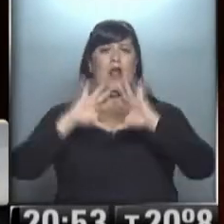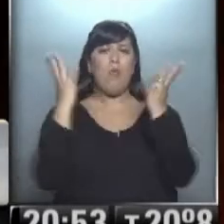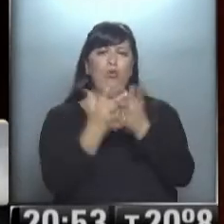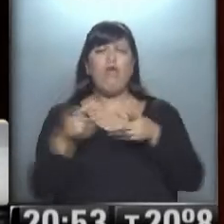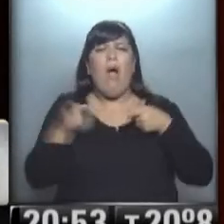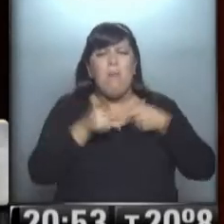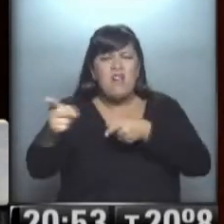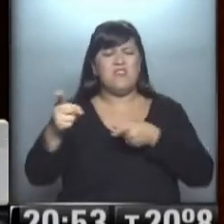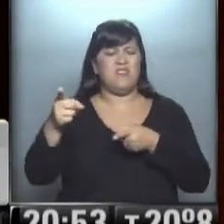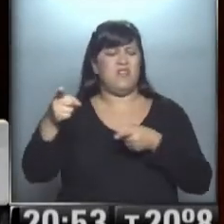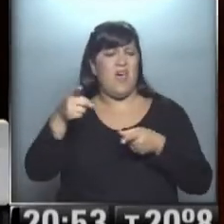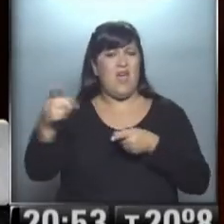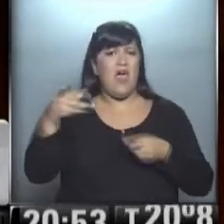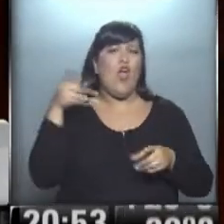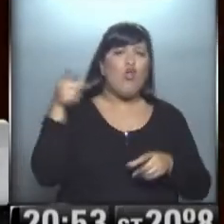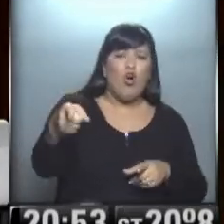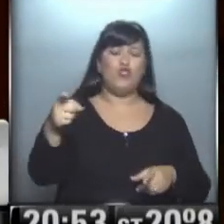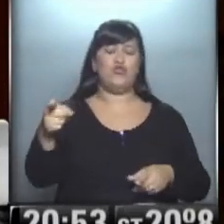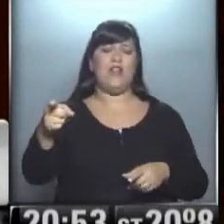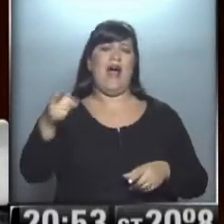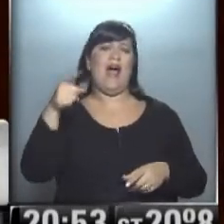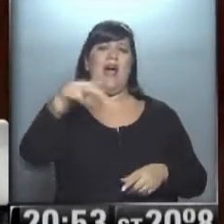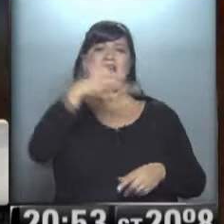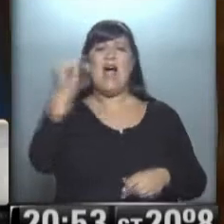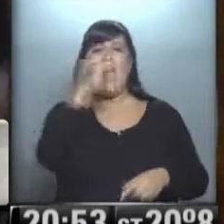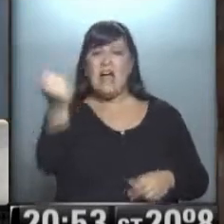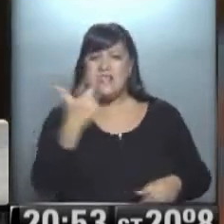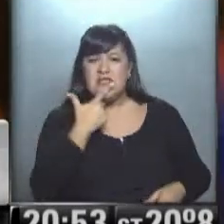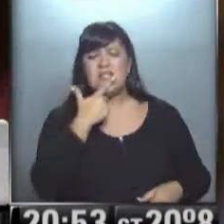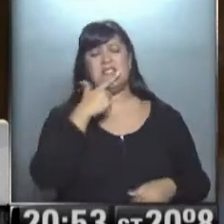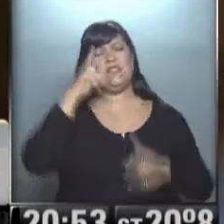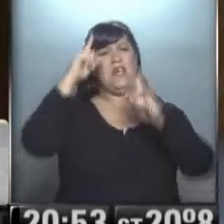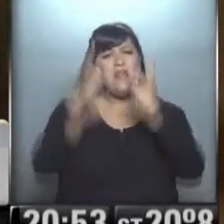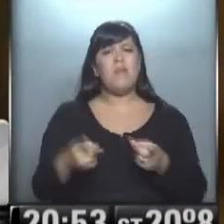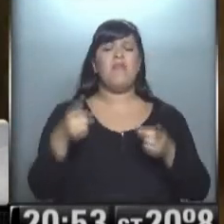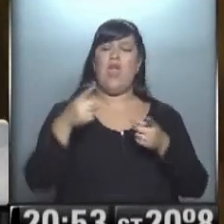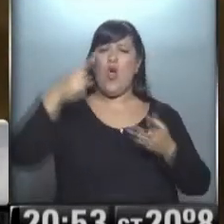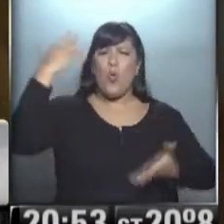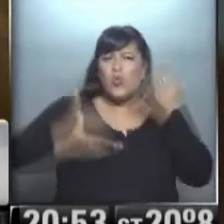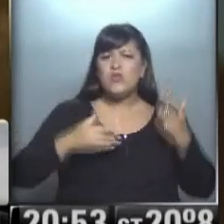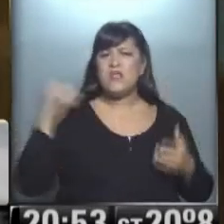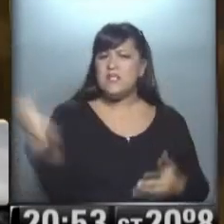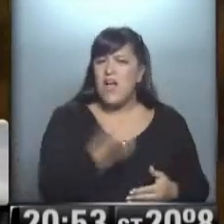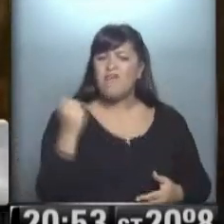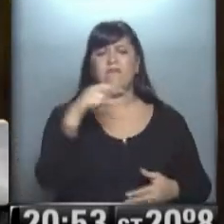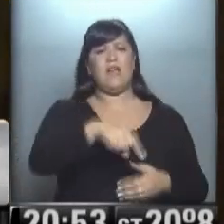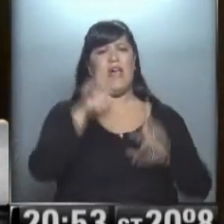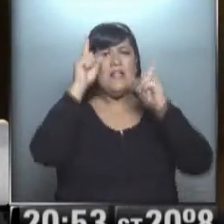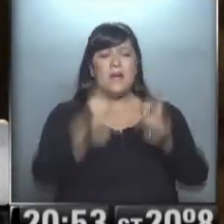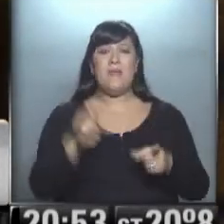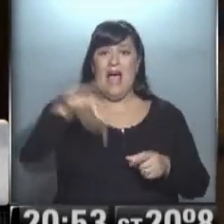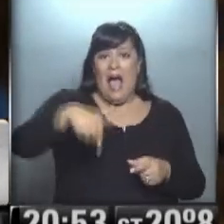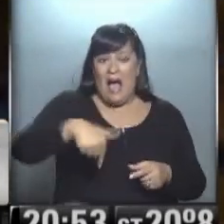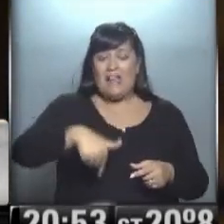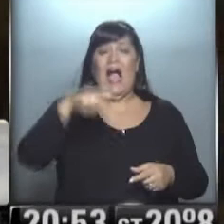nazis, también perseguía una venganza, no justicia, cuando incluso hasta se sacaron nazis de aquí mismo